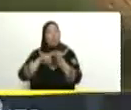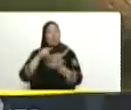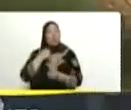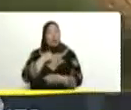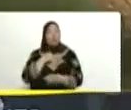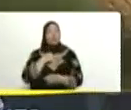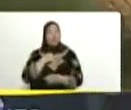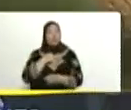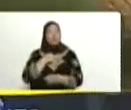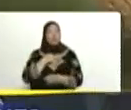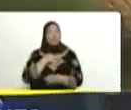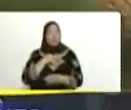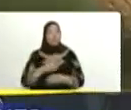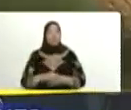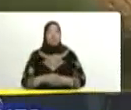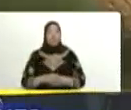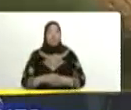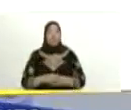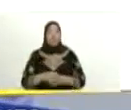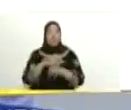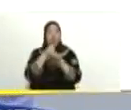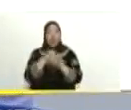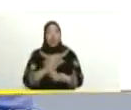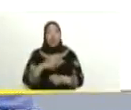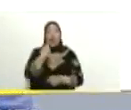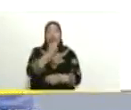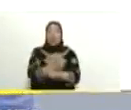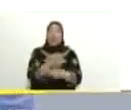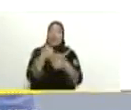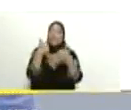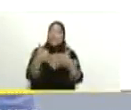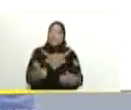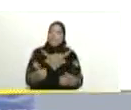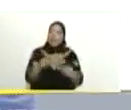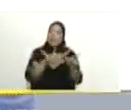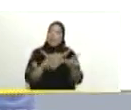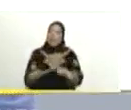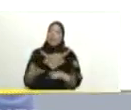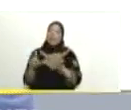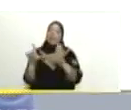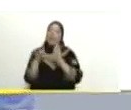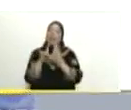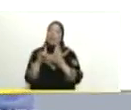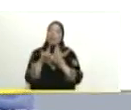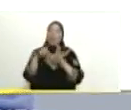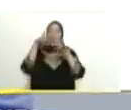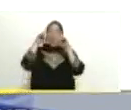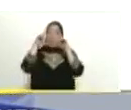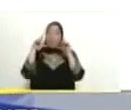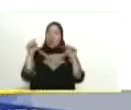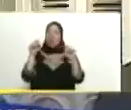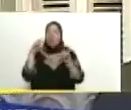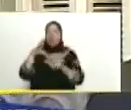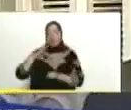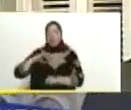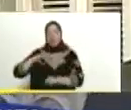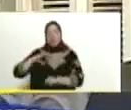¿Ah? Bueno, espero que te gradúes muy bien en el liceo y que seas un tremendo profesional de